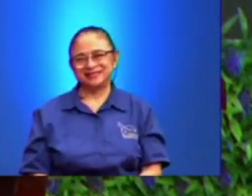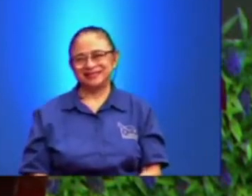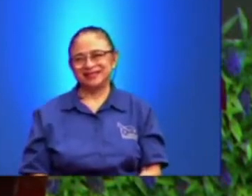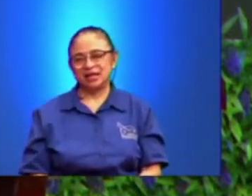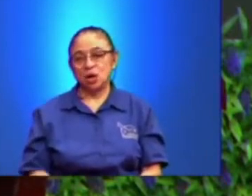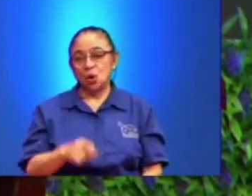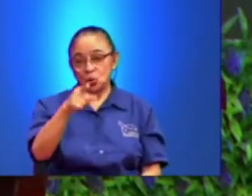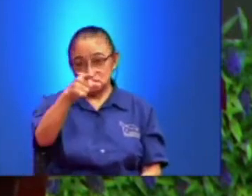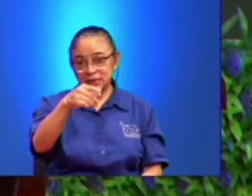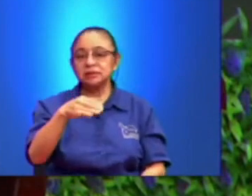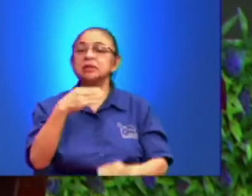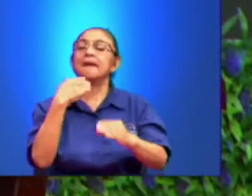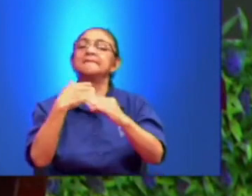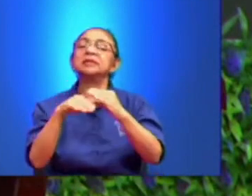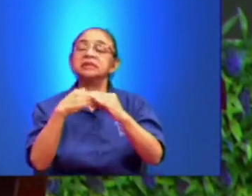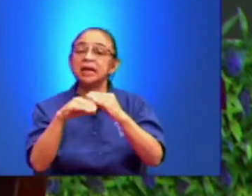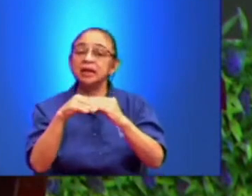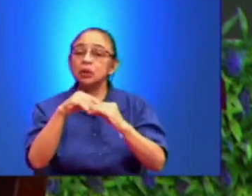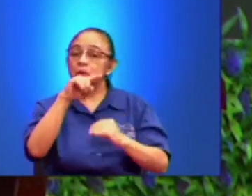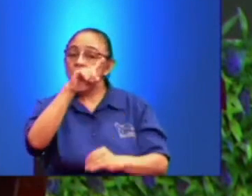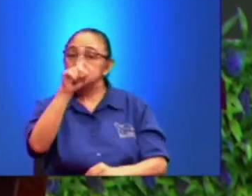este mensajero cartero